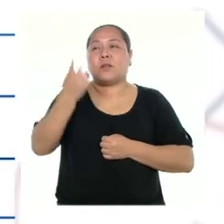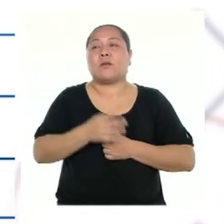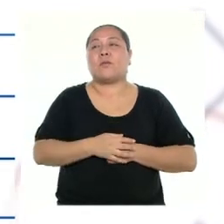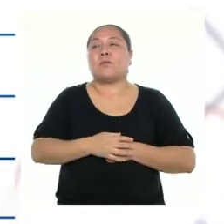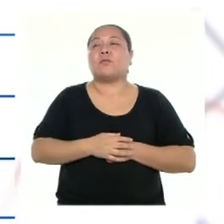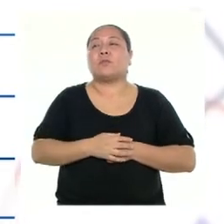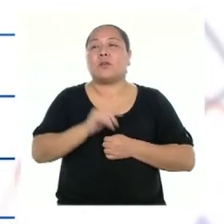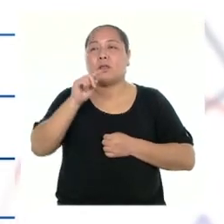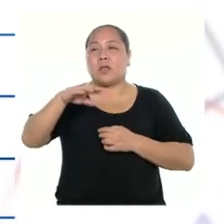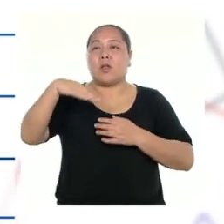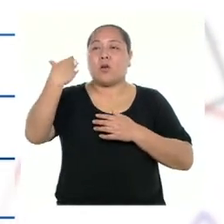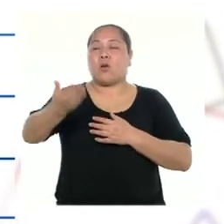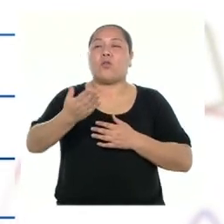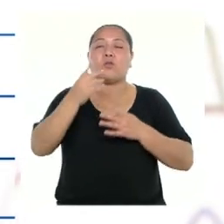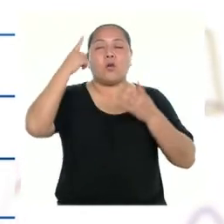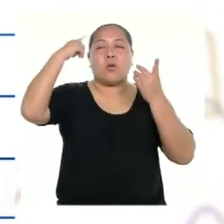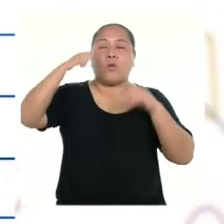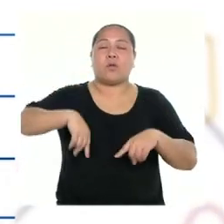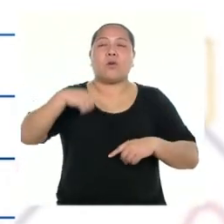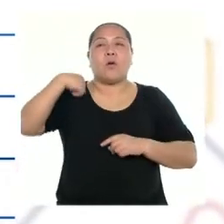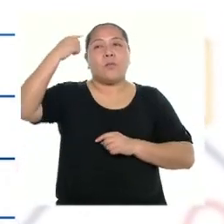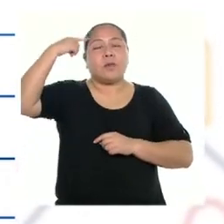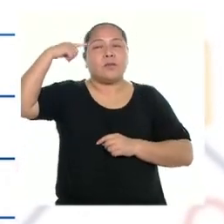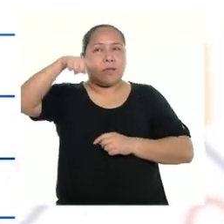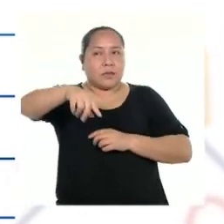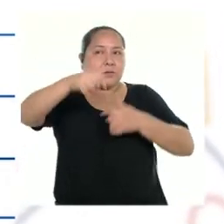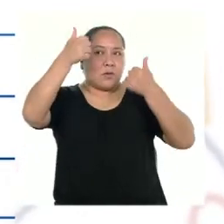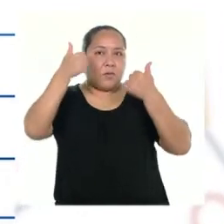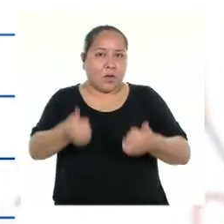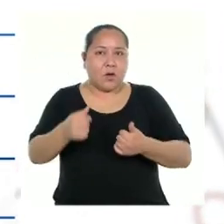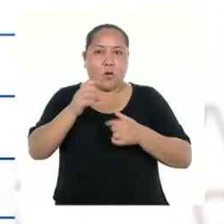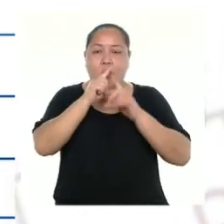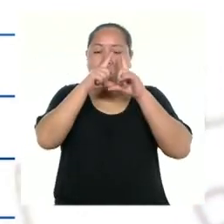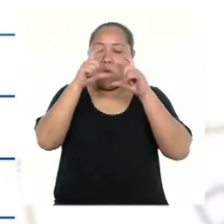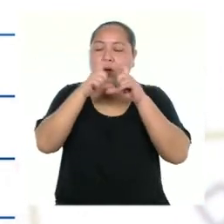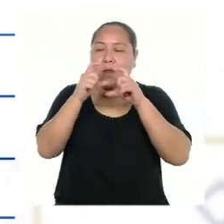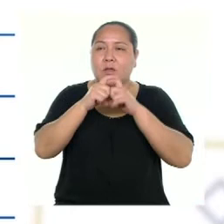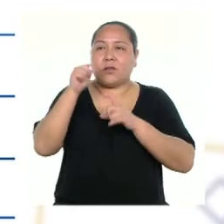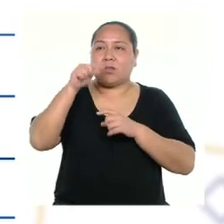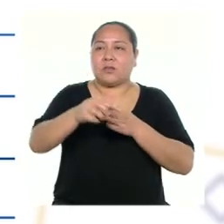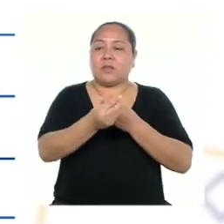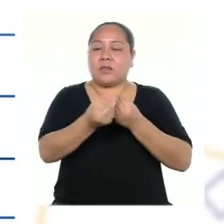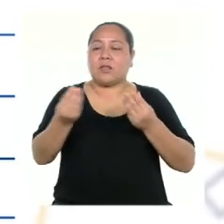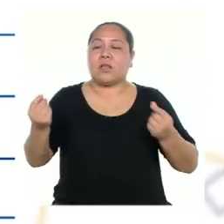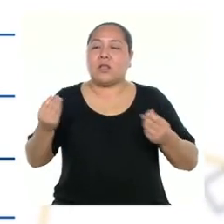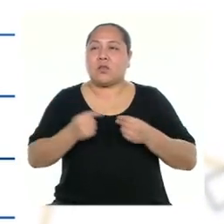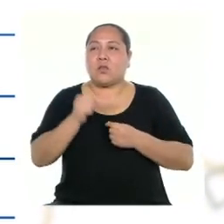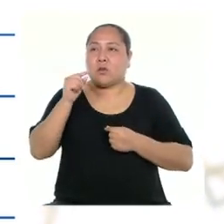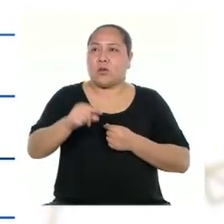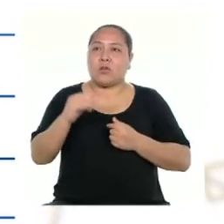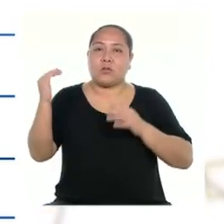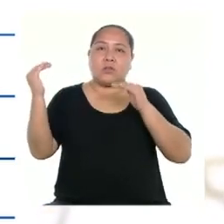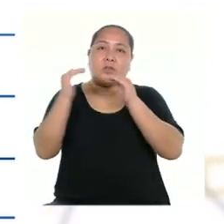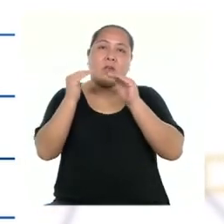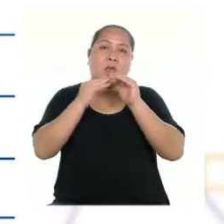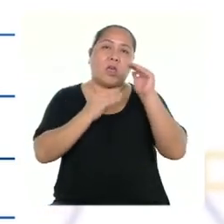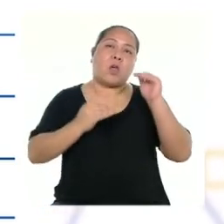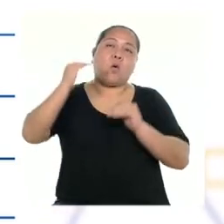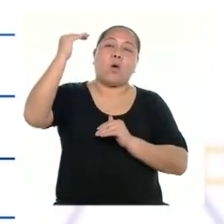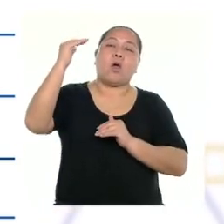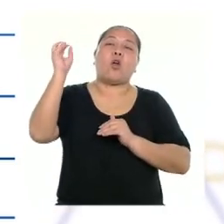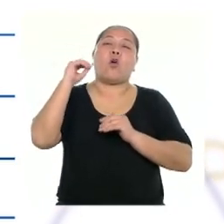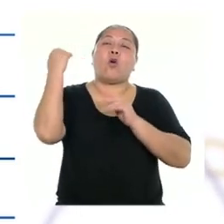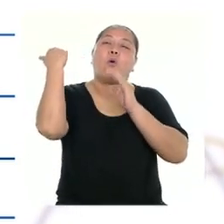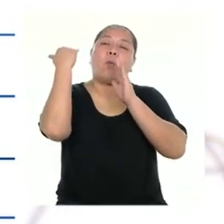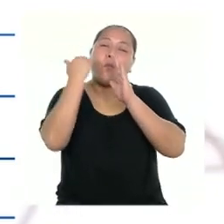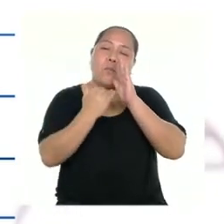siguiente acuerdo. Cuenta como un cuadradito o unidad si el territorio de la cuenca es igual o mayor que la